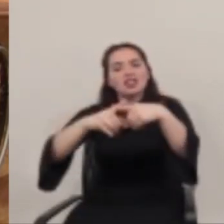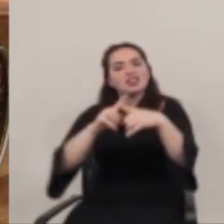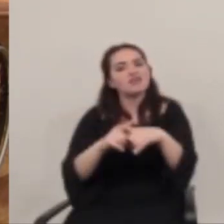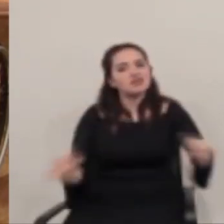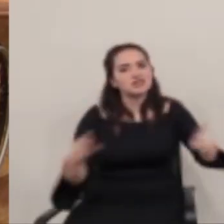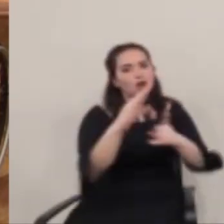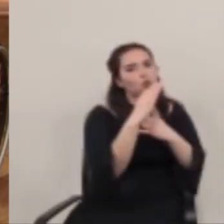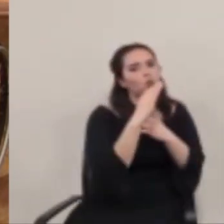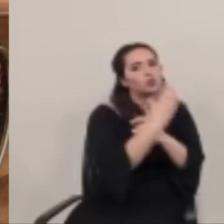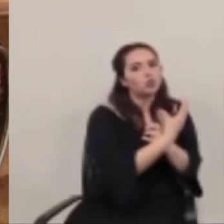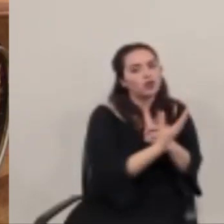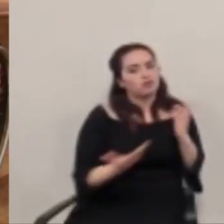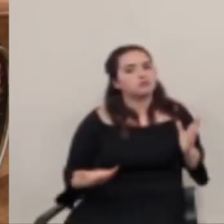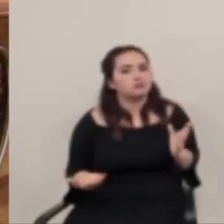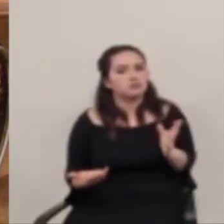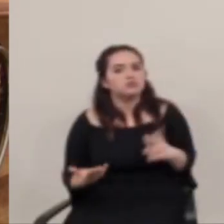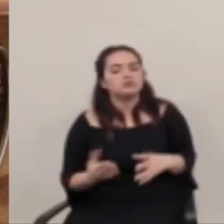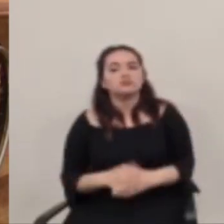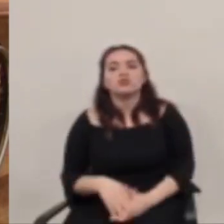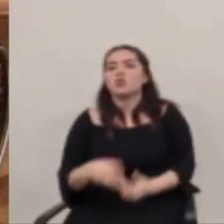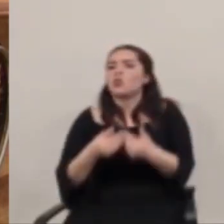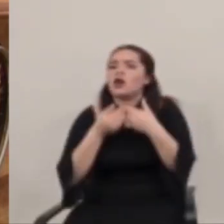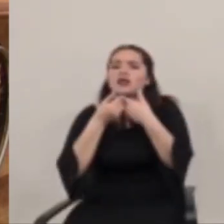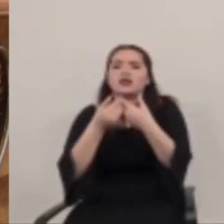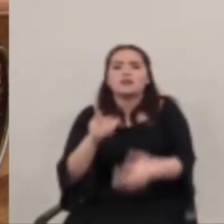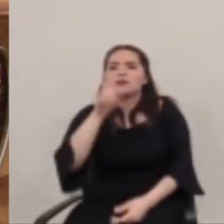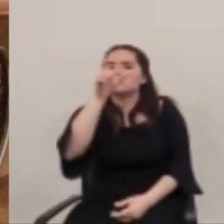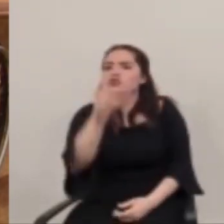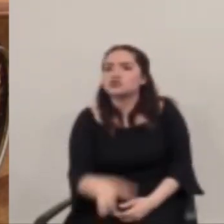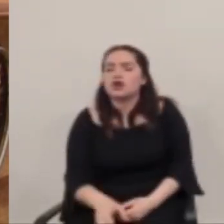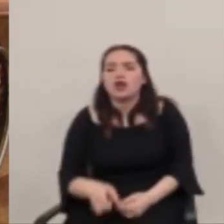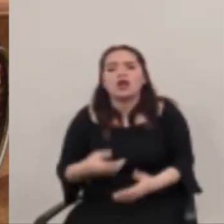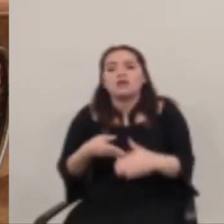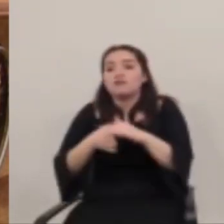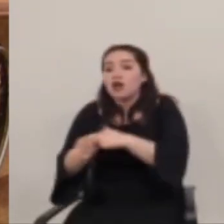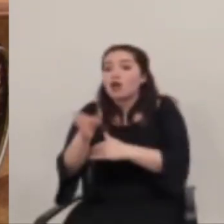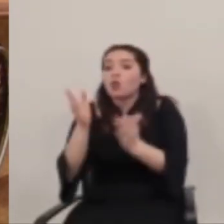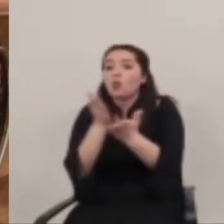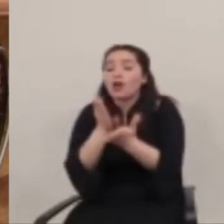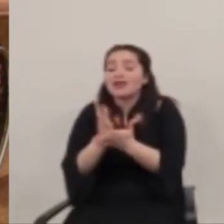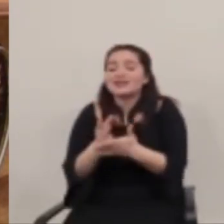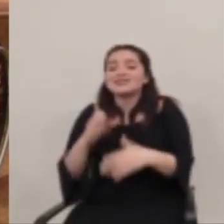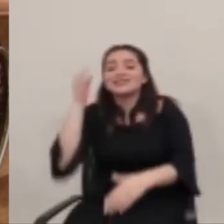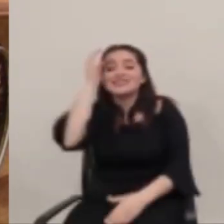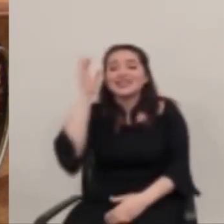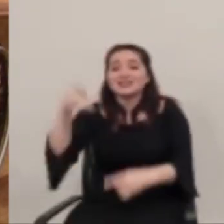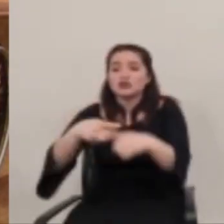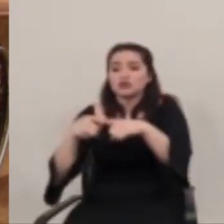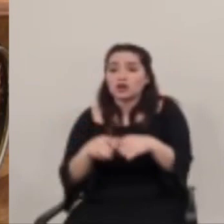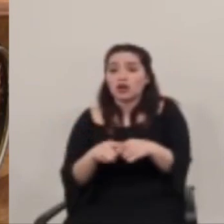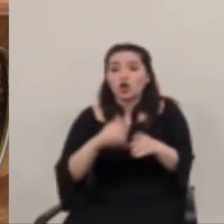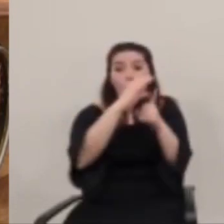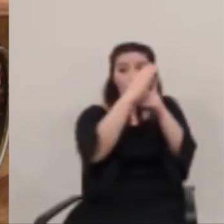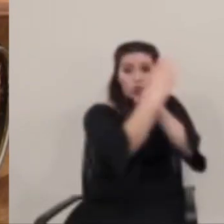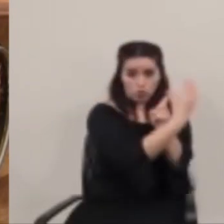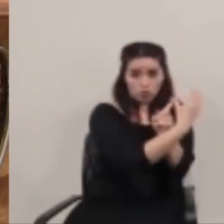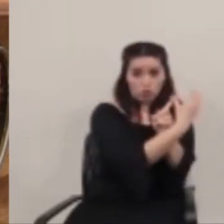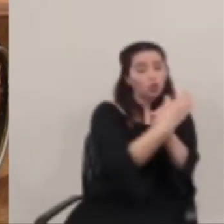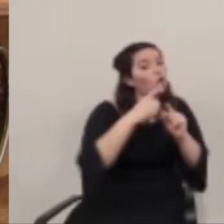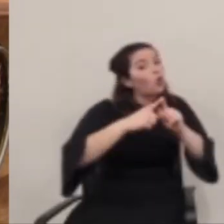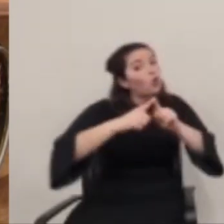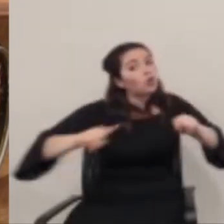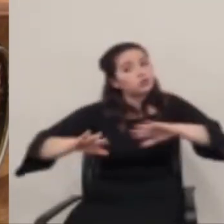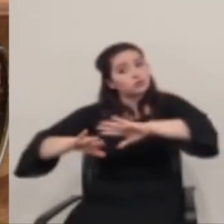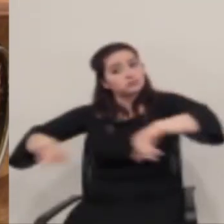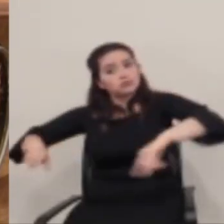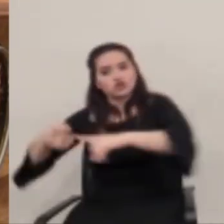cierto? Que es cuando tú, cualquiera persona que estuvo aquí en una escuela de ciencias sociales, sabe que eso es lo primero que te dicen, mira, aquí una cosa es lo natural y otra cosa